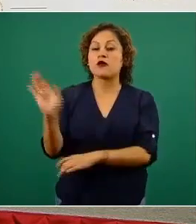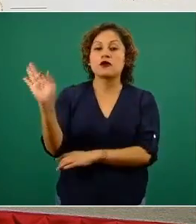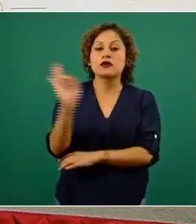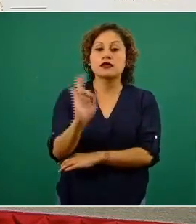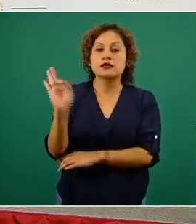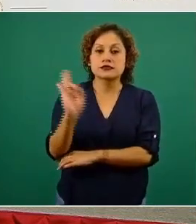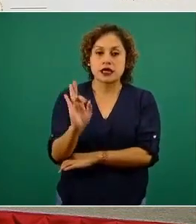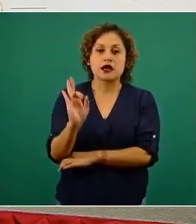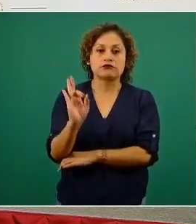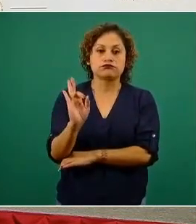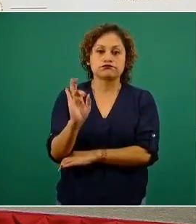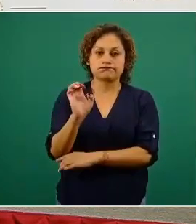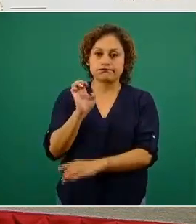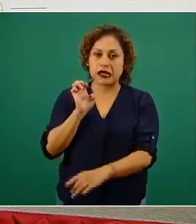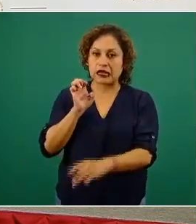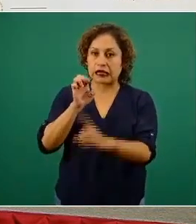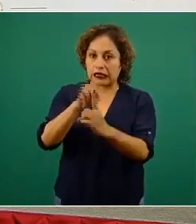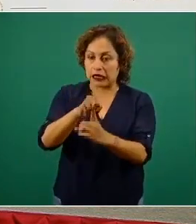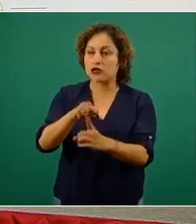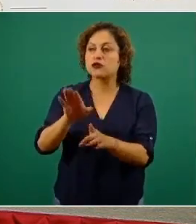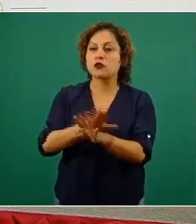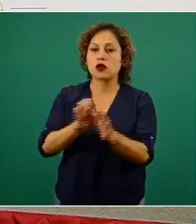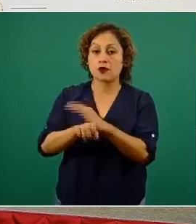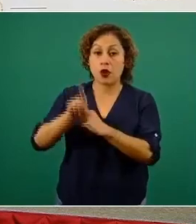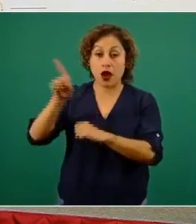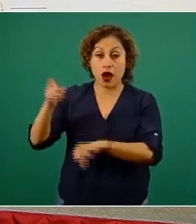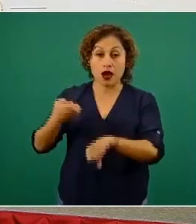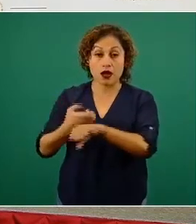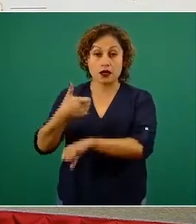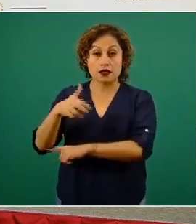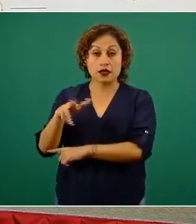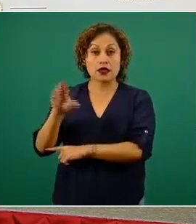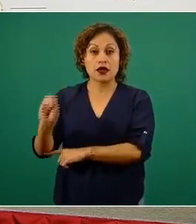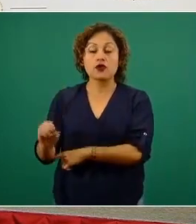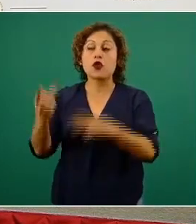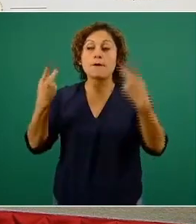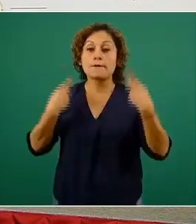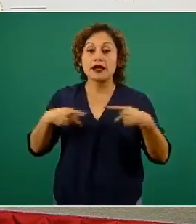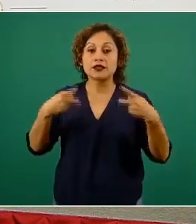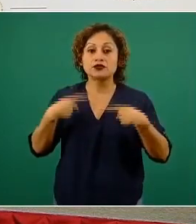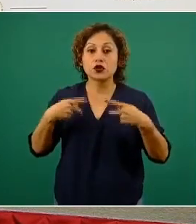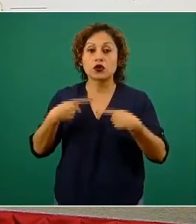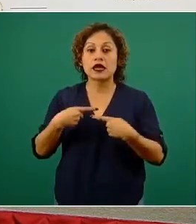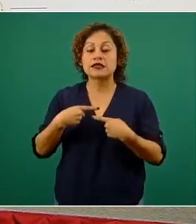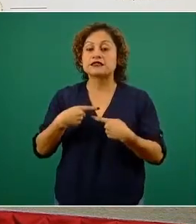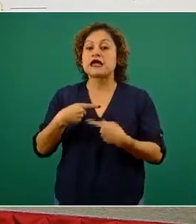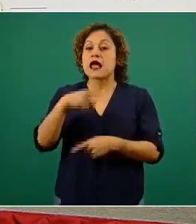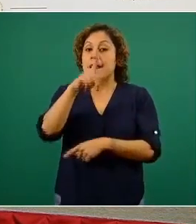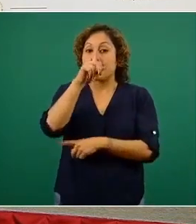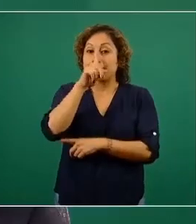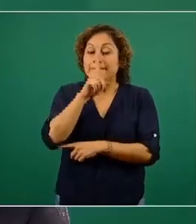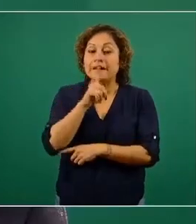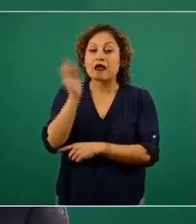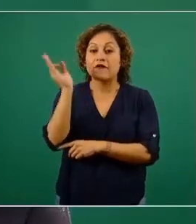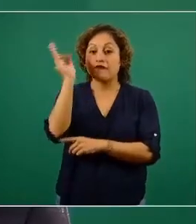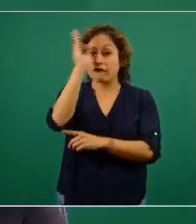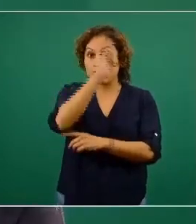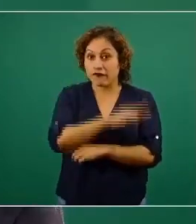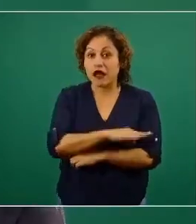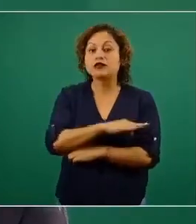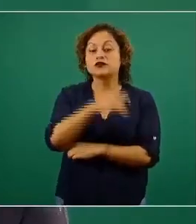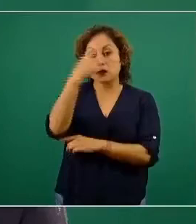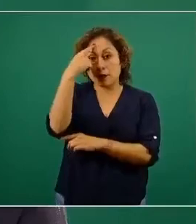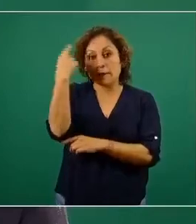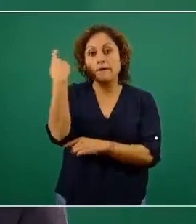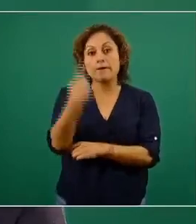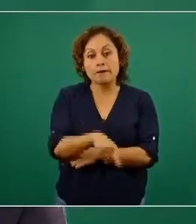personas que se presentaban en Quintana Roo como brigadas de vacunación. Hasta el momento no hay brigadas de vacunación en Quintana Roo para